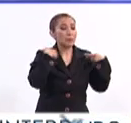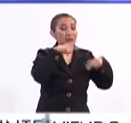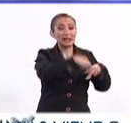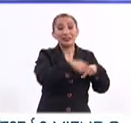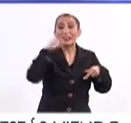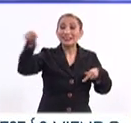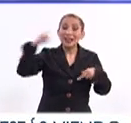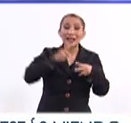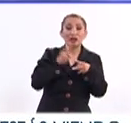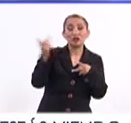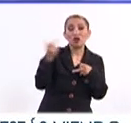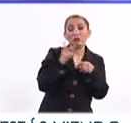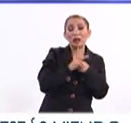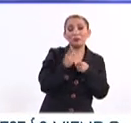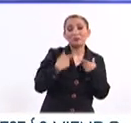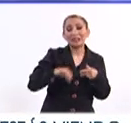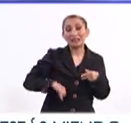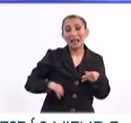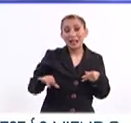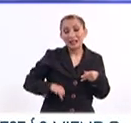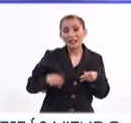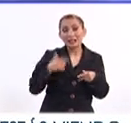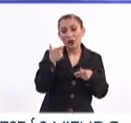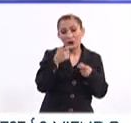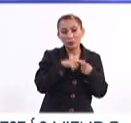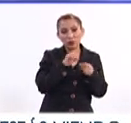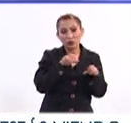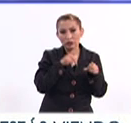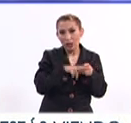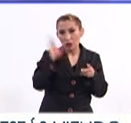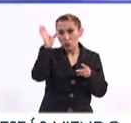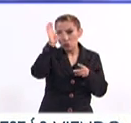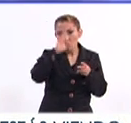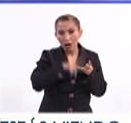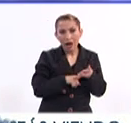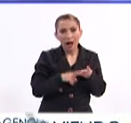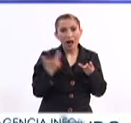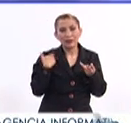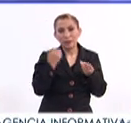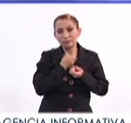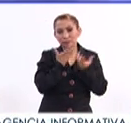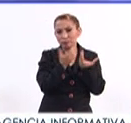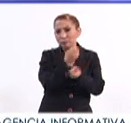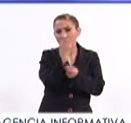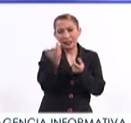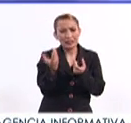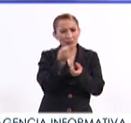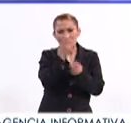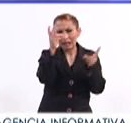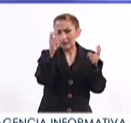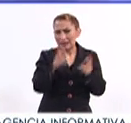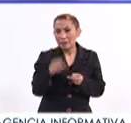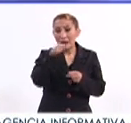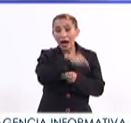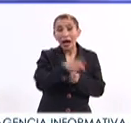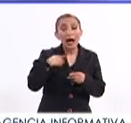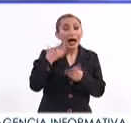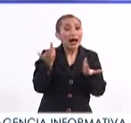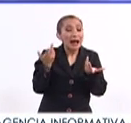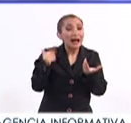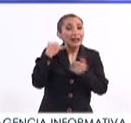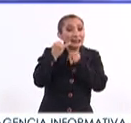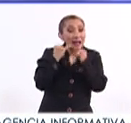representación binacional de los intereses económicos, sociales, culturales, de expresión de cualquier tipo a